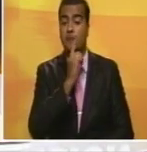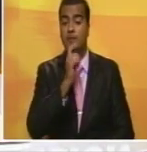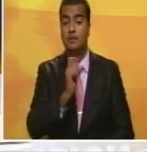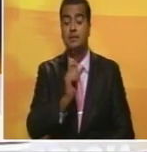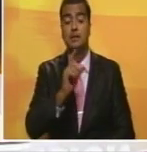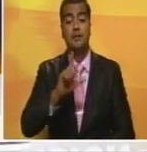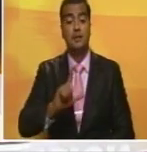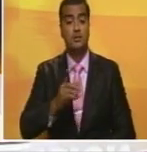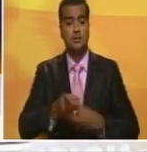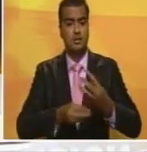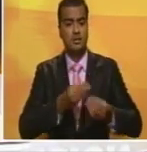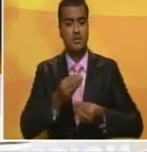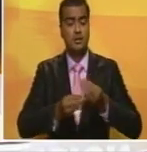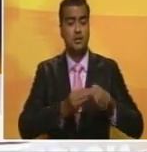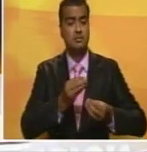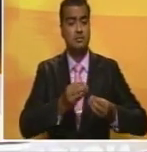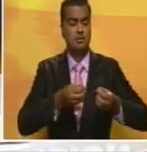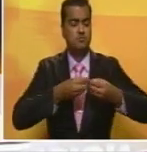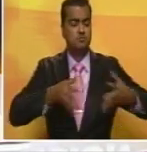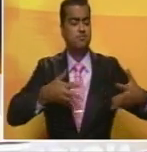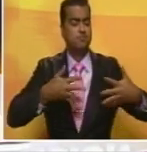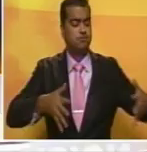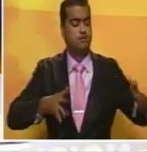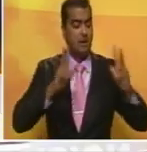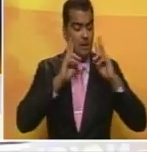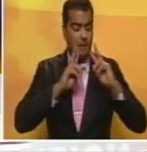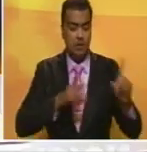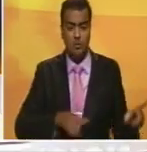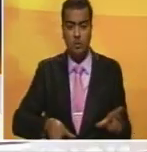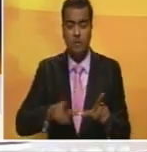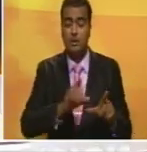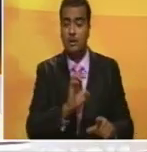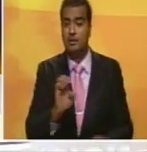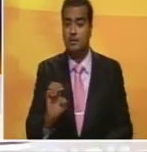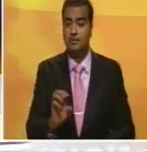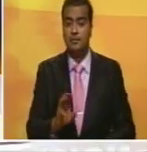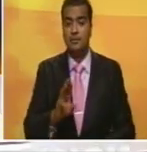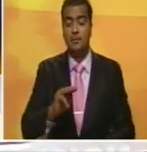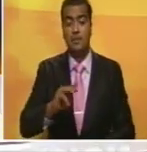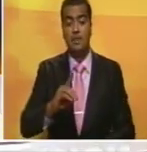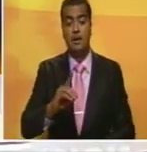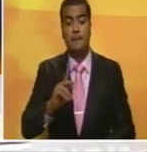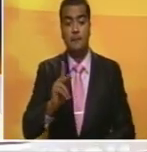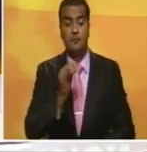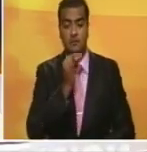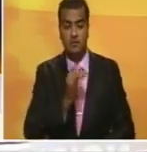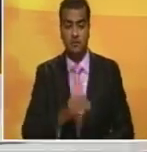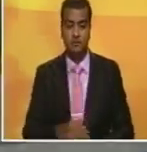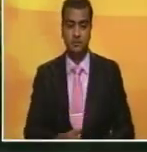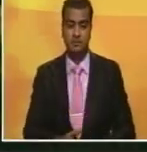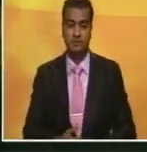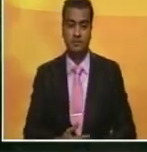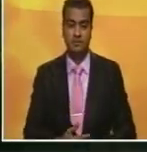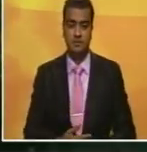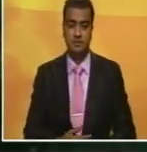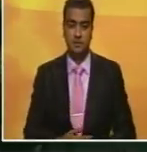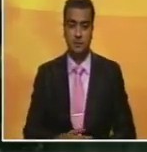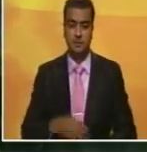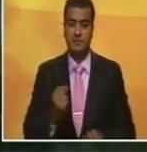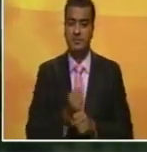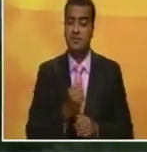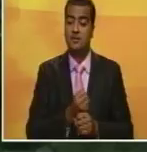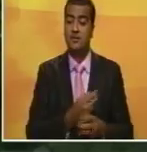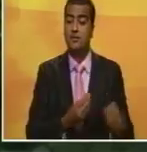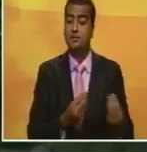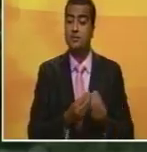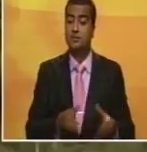encabezó una actividad de retiro de barricadas que se ubicaban al este de la ciudad. María Daniela Puerta nos trae los detalles. En un trabajo